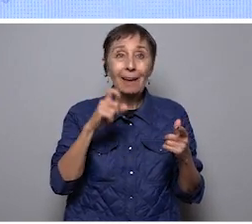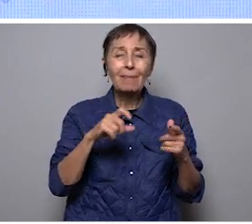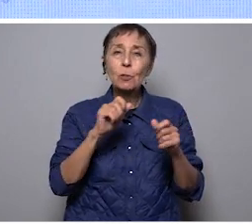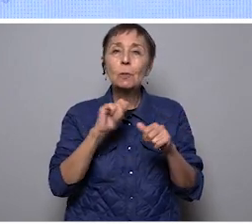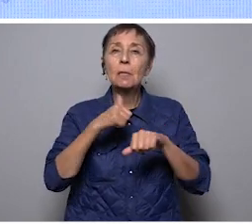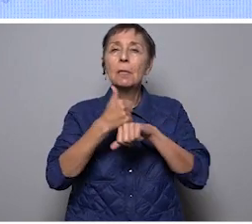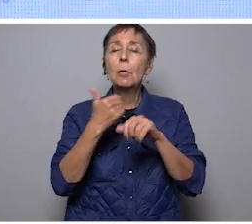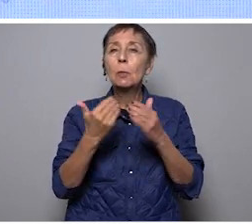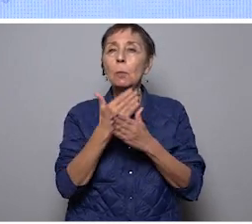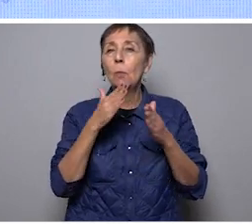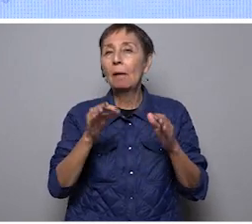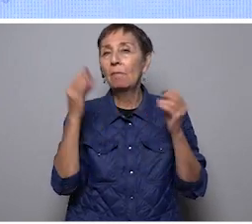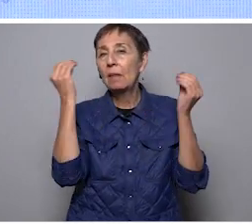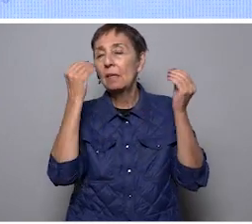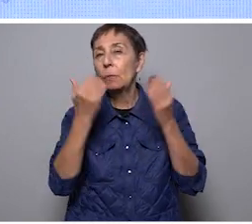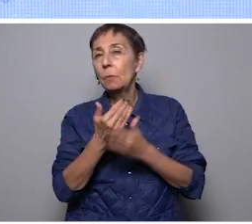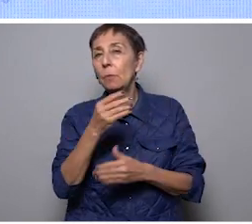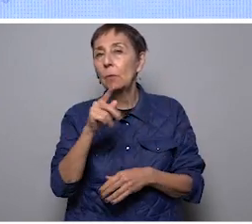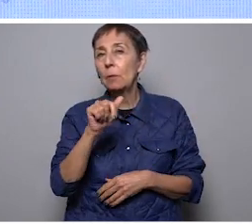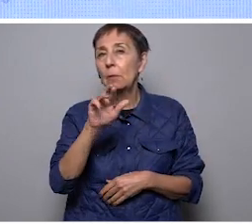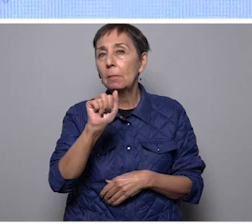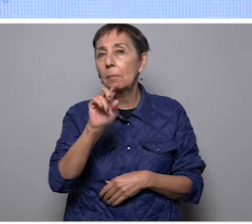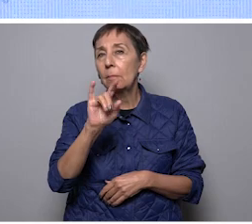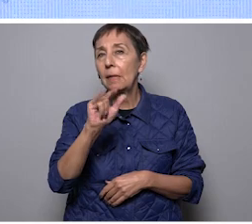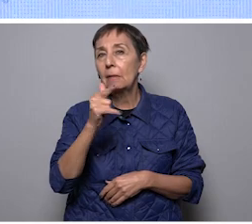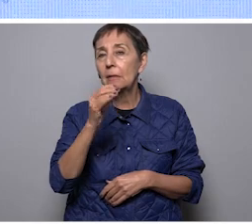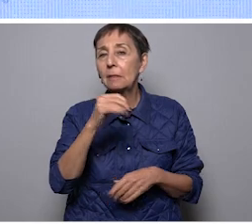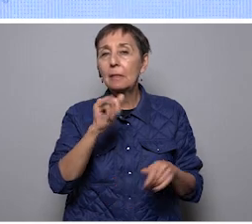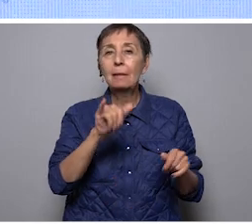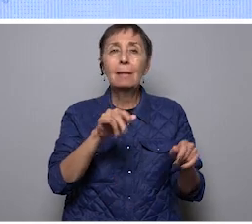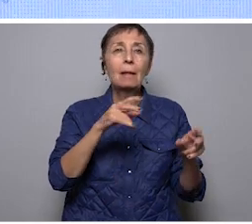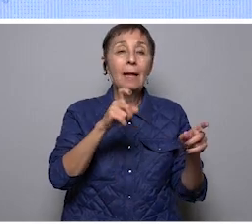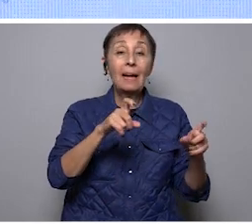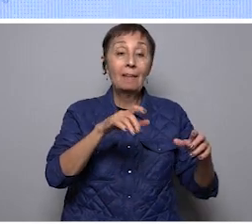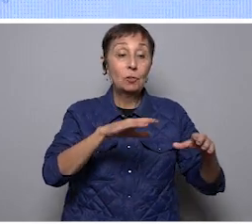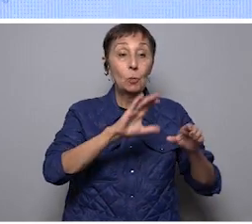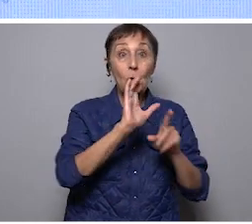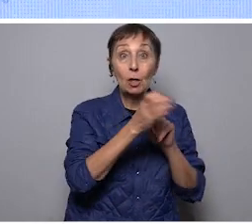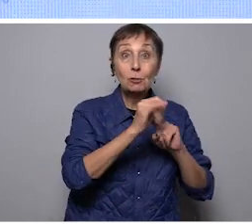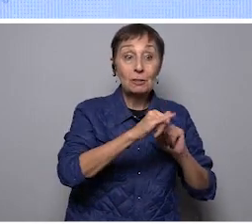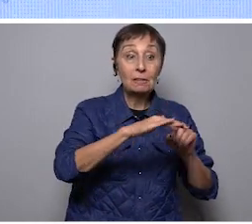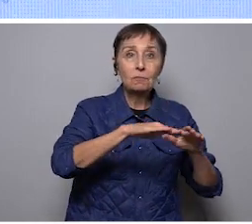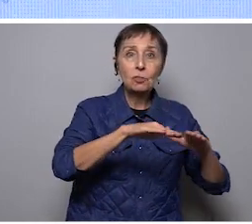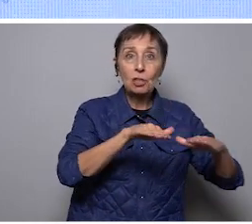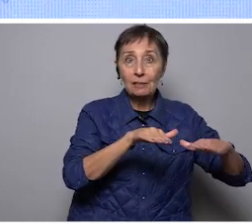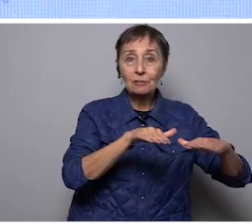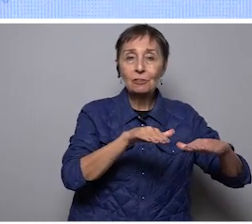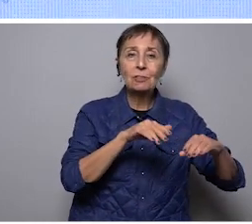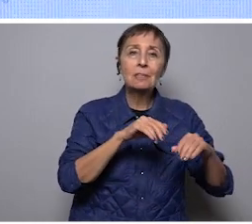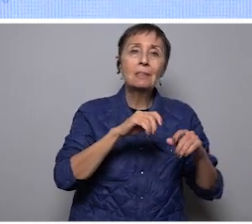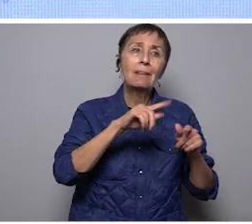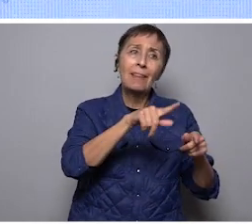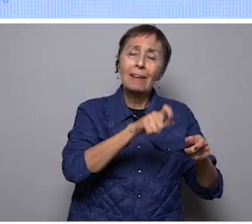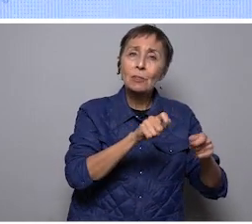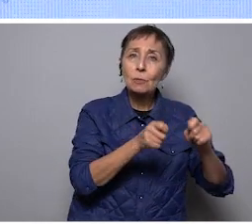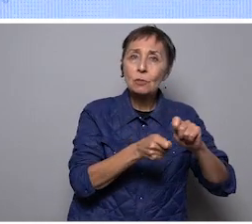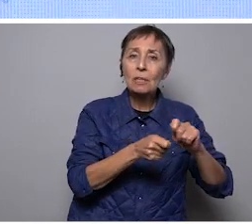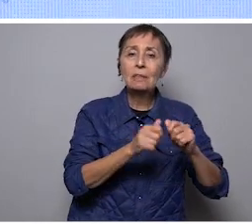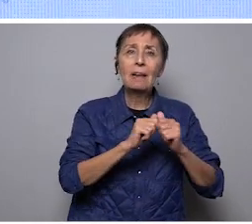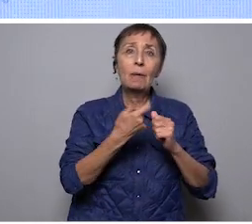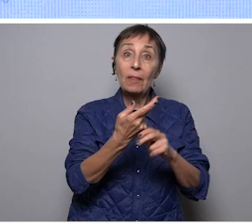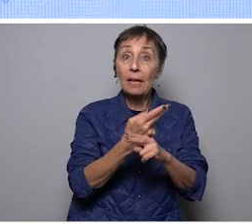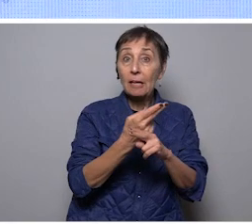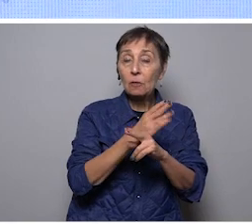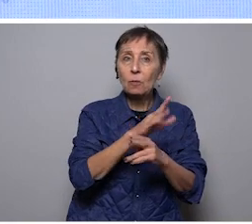de cultura de uso de tener que hacer operaciones personales y Máximo en zonas donde moverse de un centro